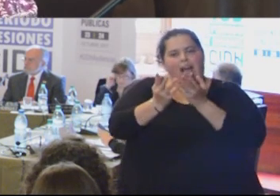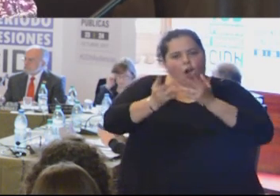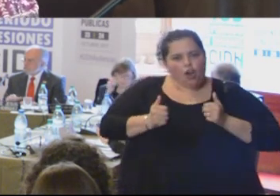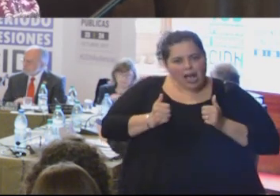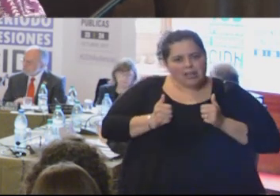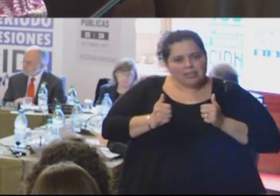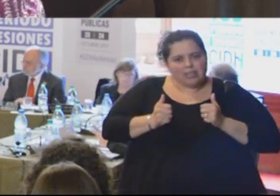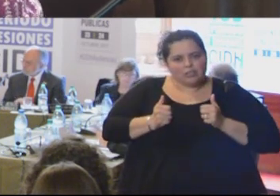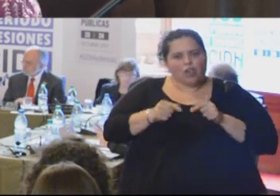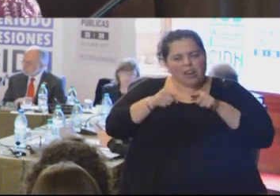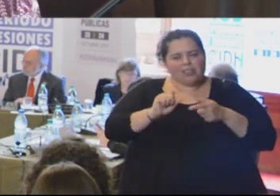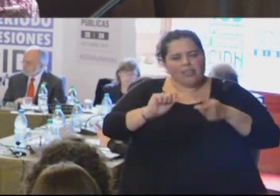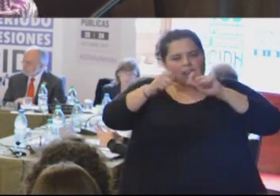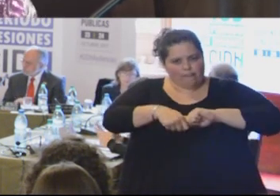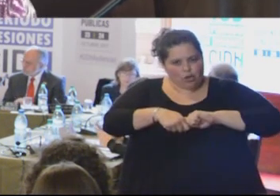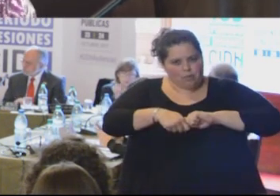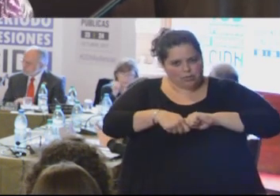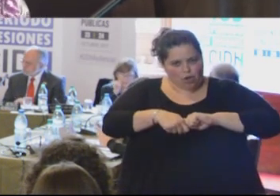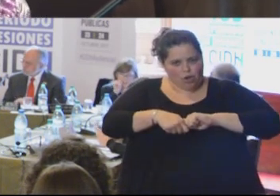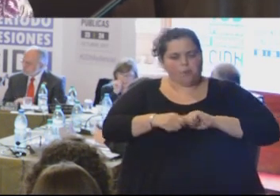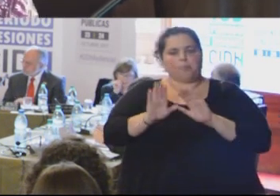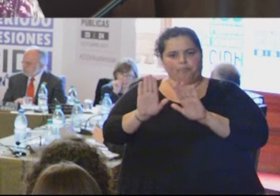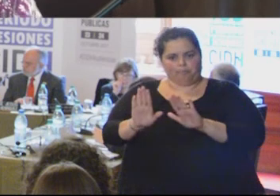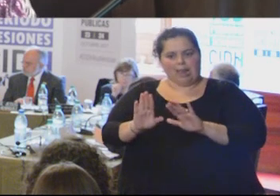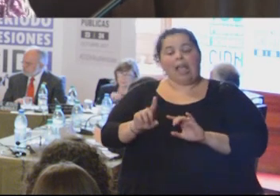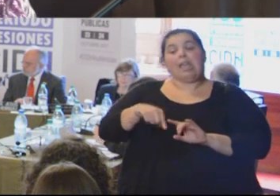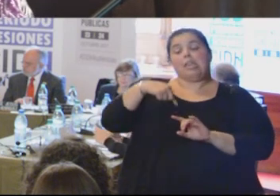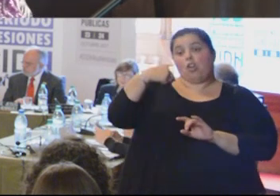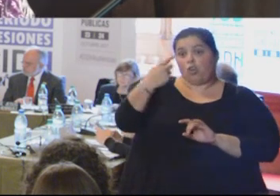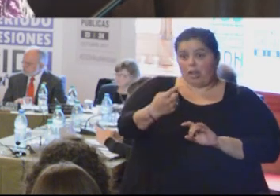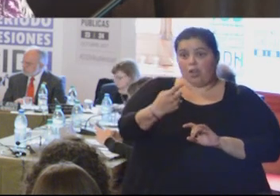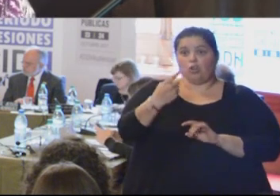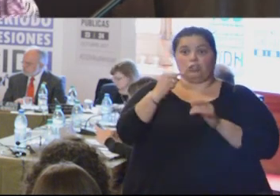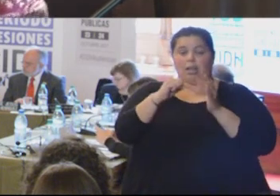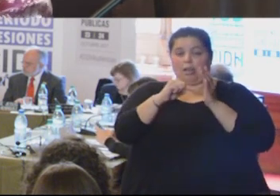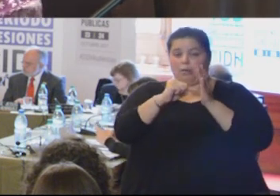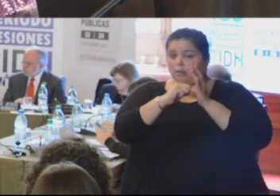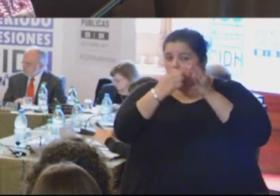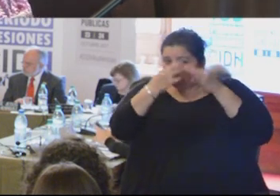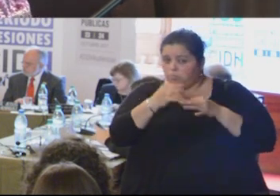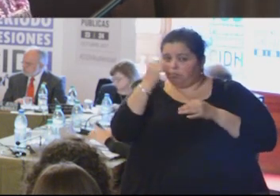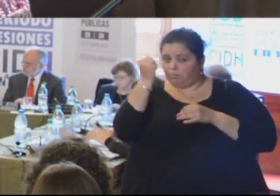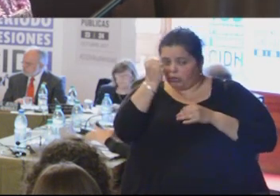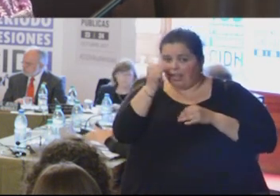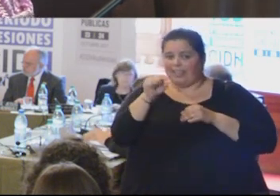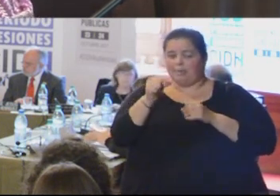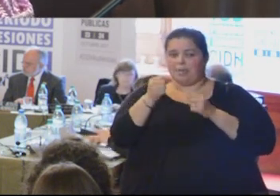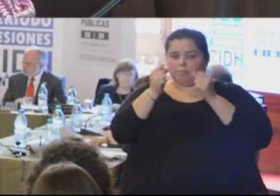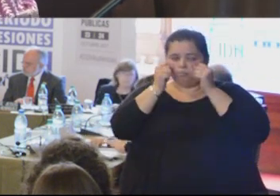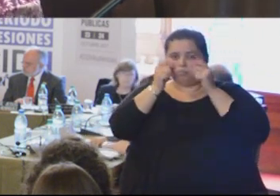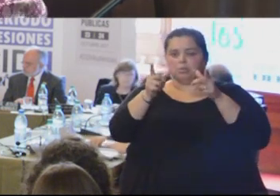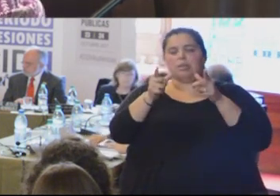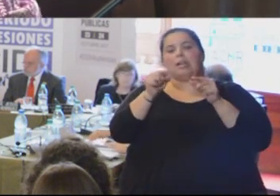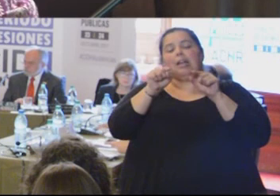transformación y un punto en particular que me llamó la atención la